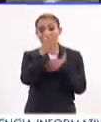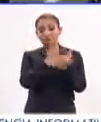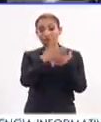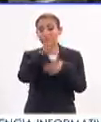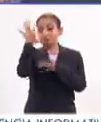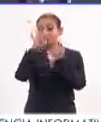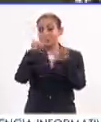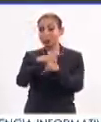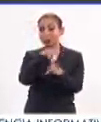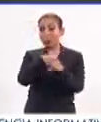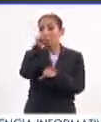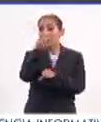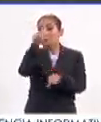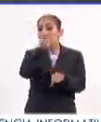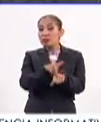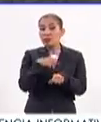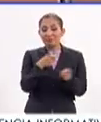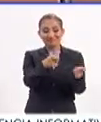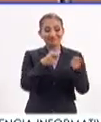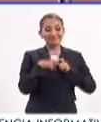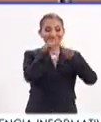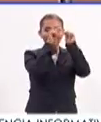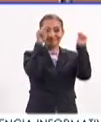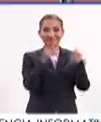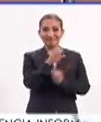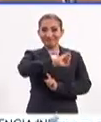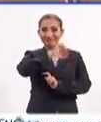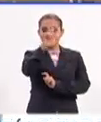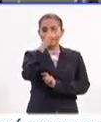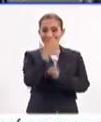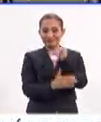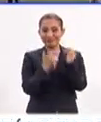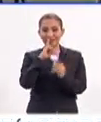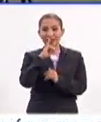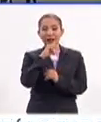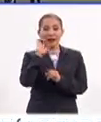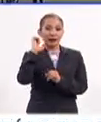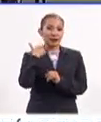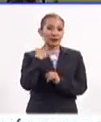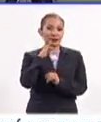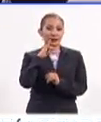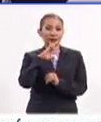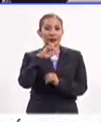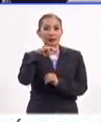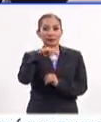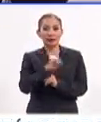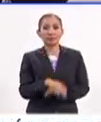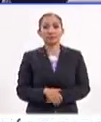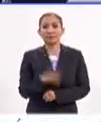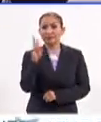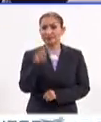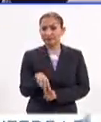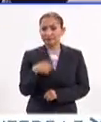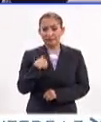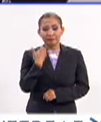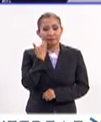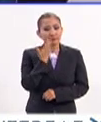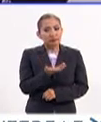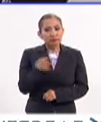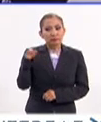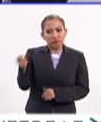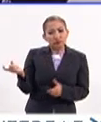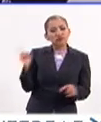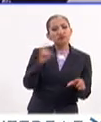la selección nacional el mismo día en el que fue entregado su título profesional como ingeniero egresado del ESIME. Definitivamente es lo que estamos buscando, que